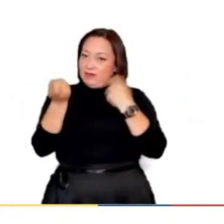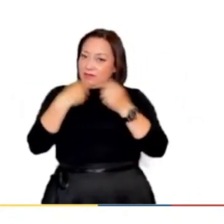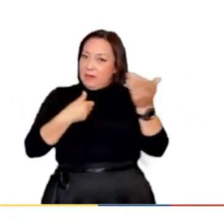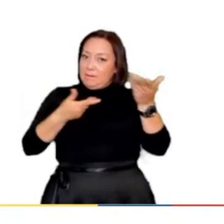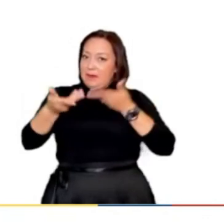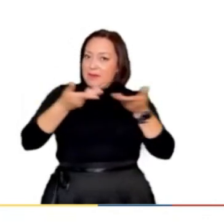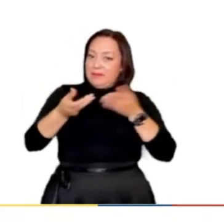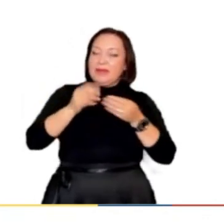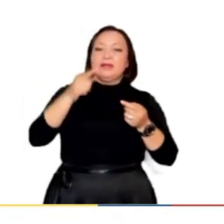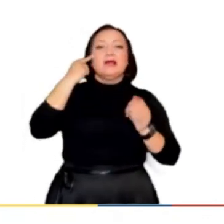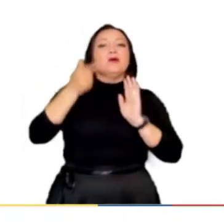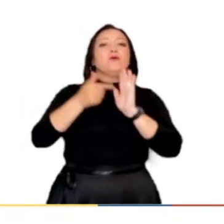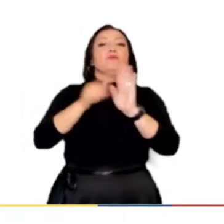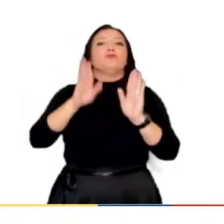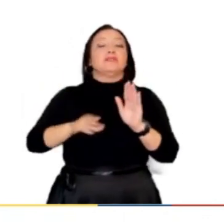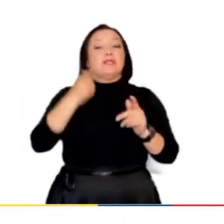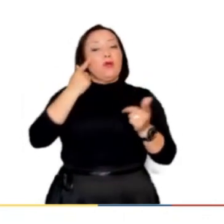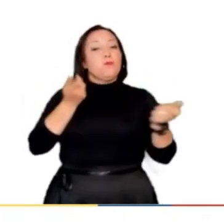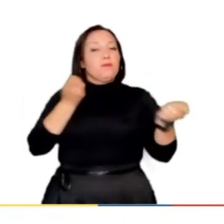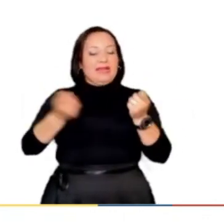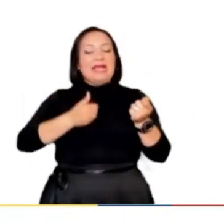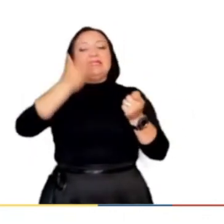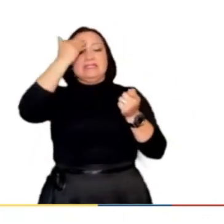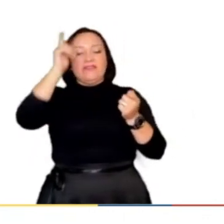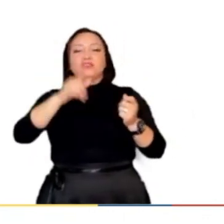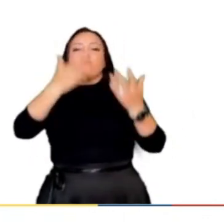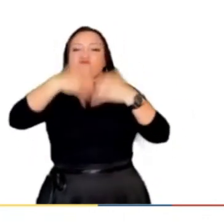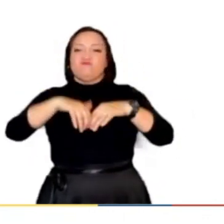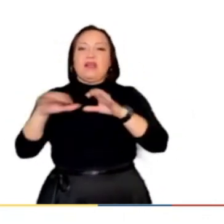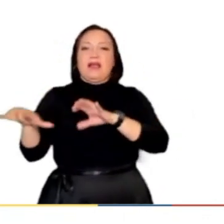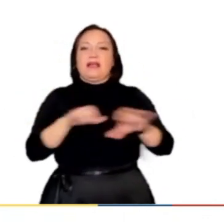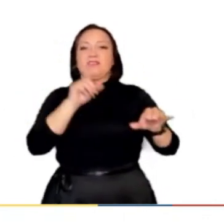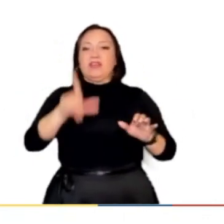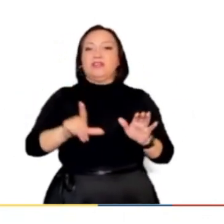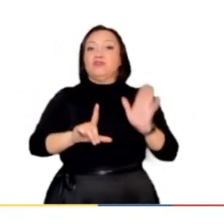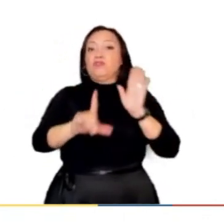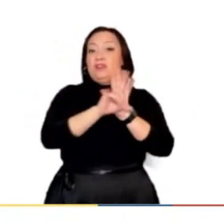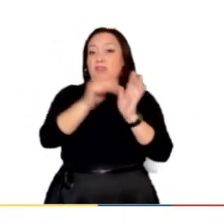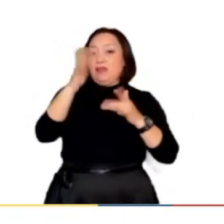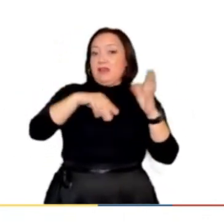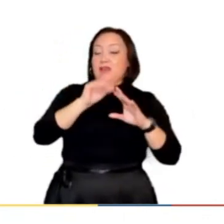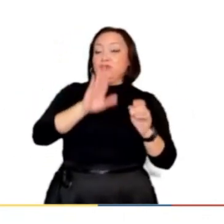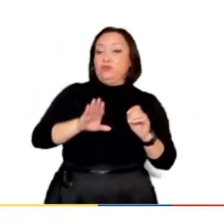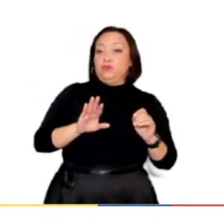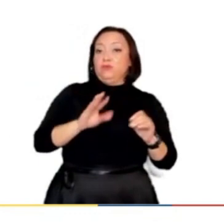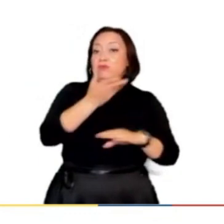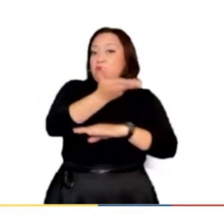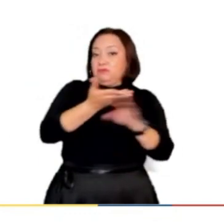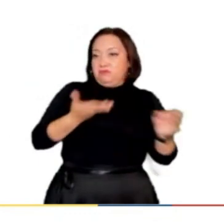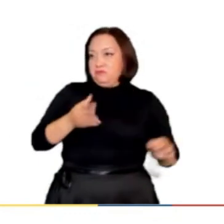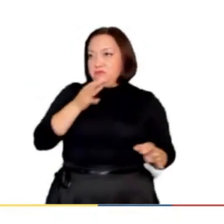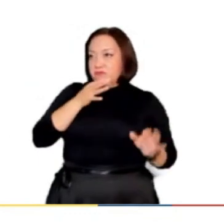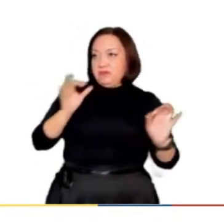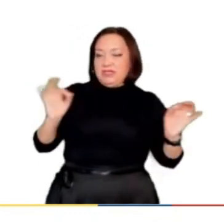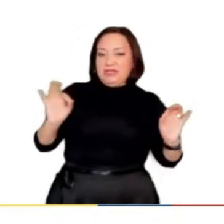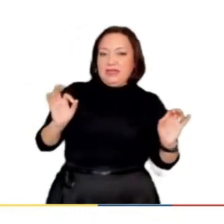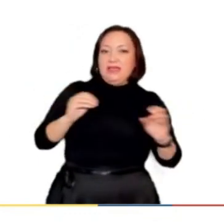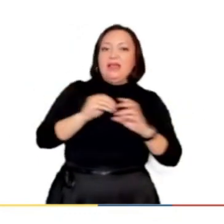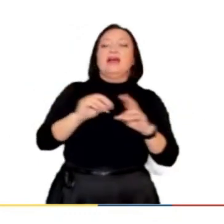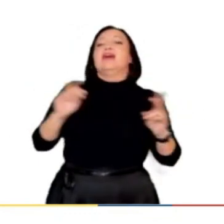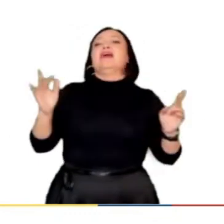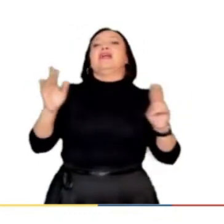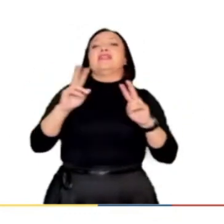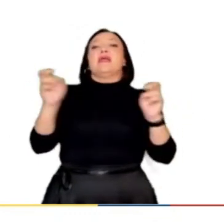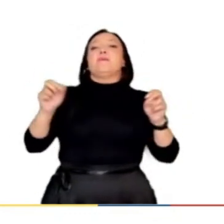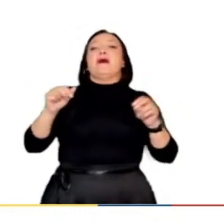actividades delictivas, pero no se exigía en el momento, hoy día se exige con el tema de una causal